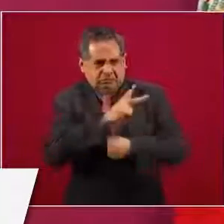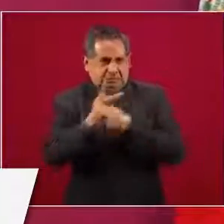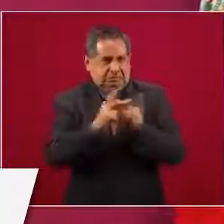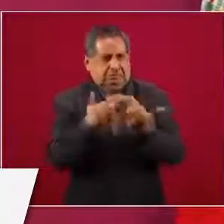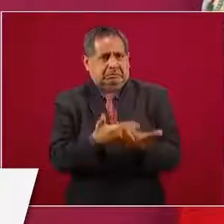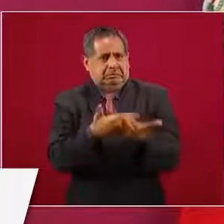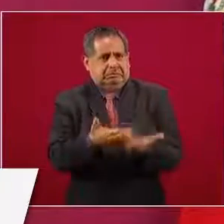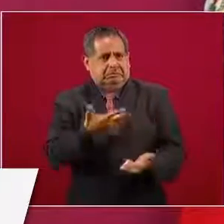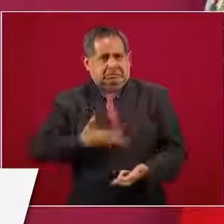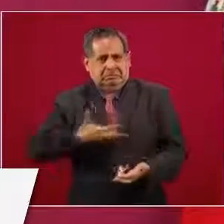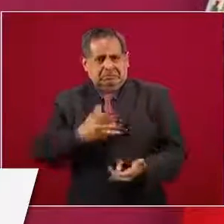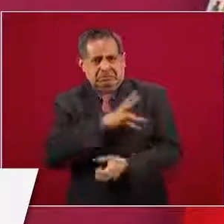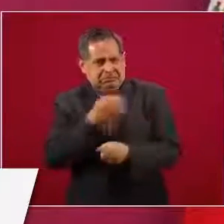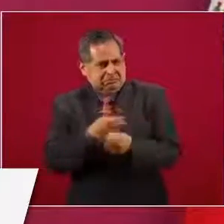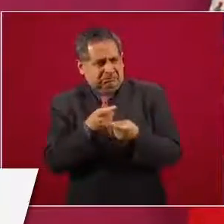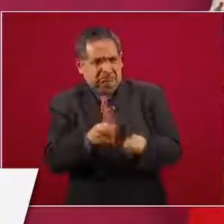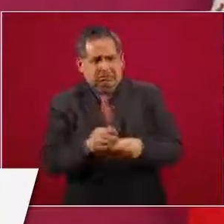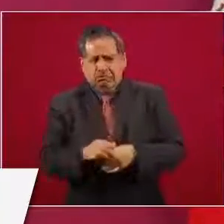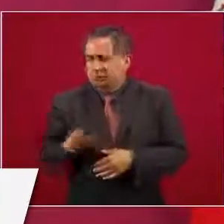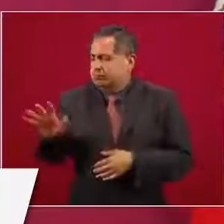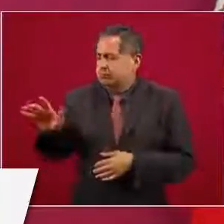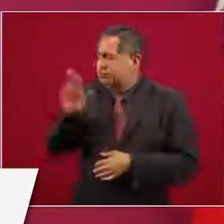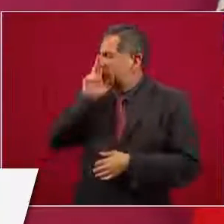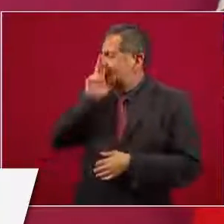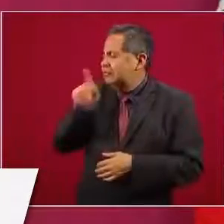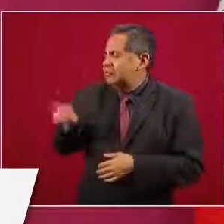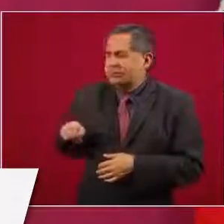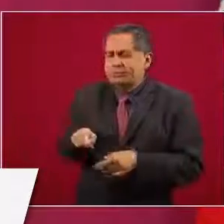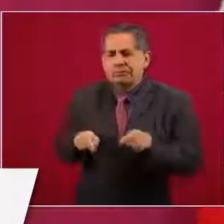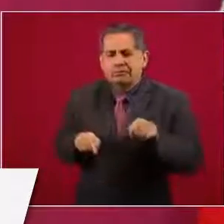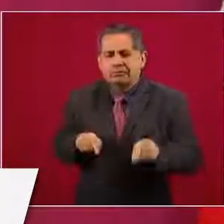país, no te preocupes,